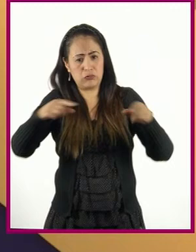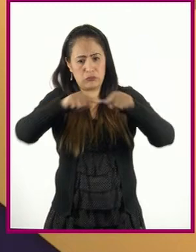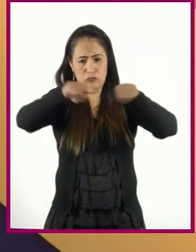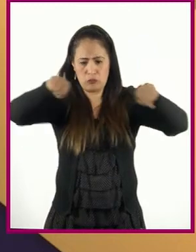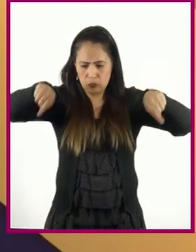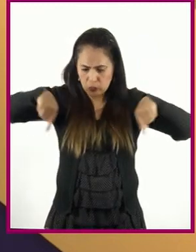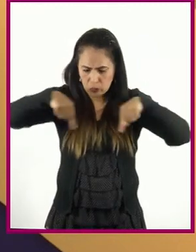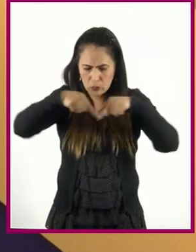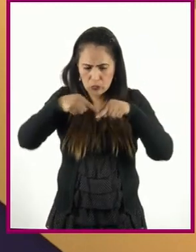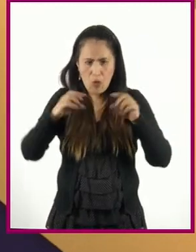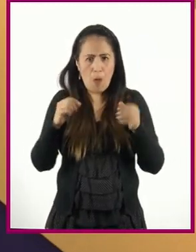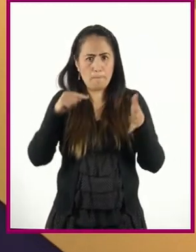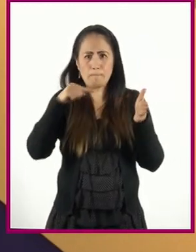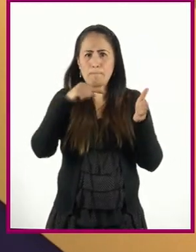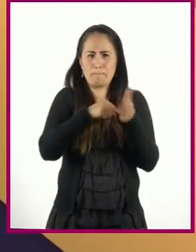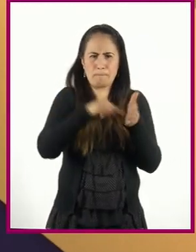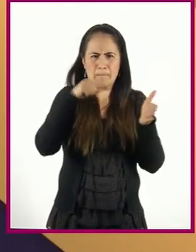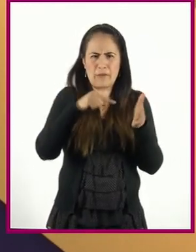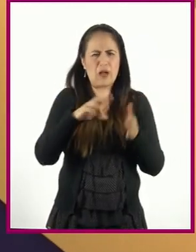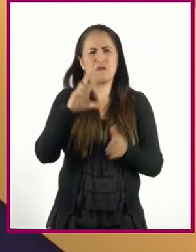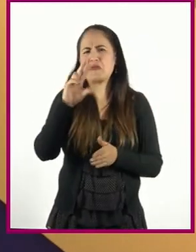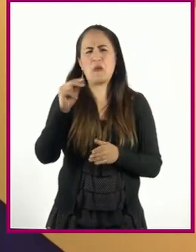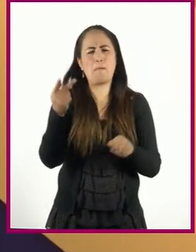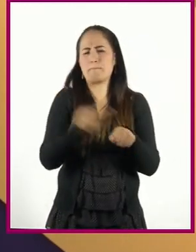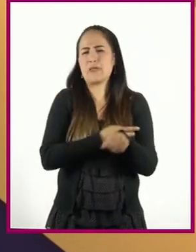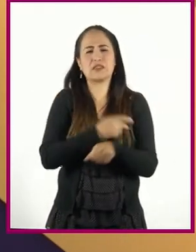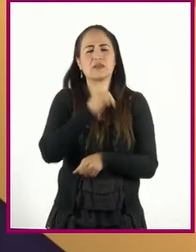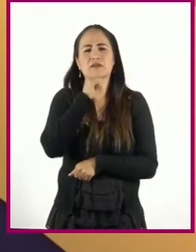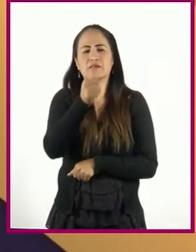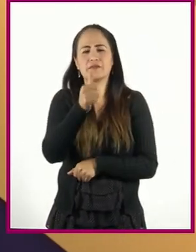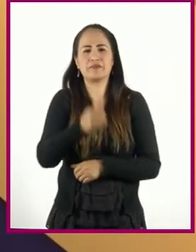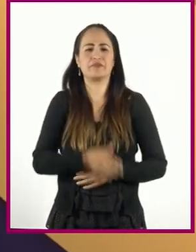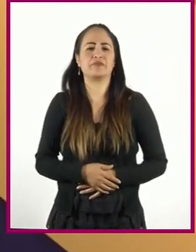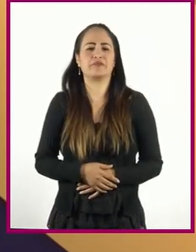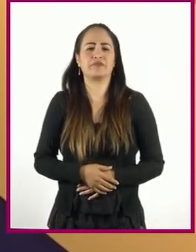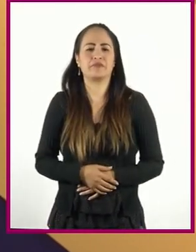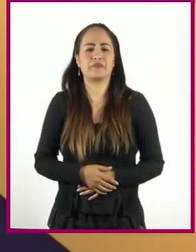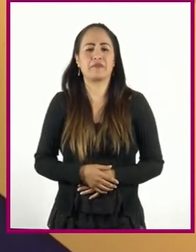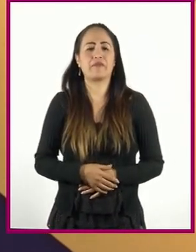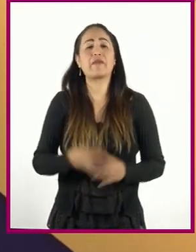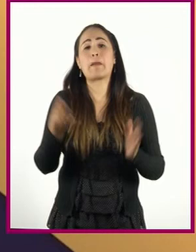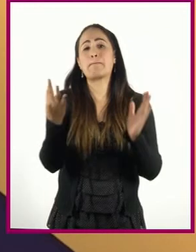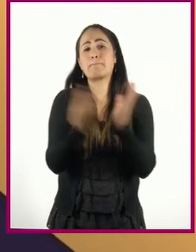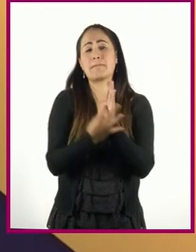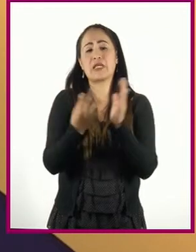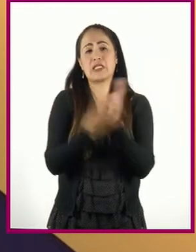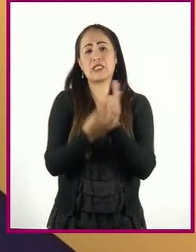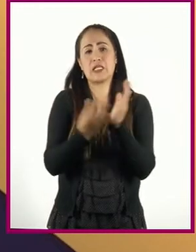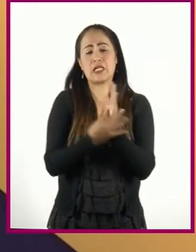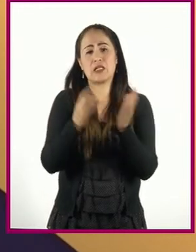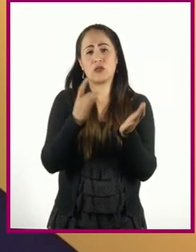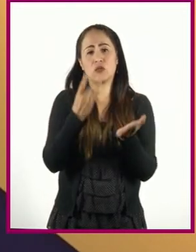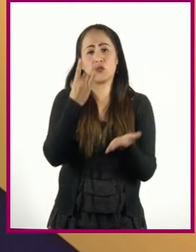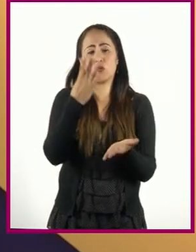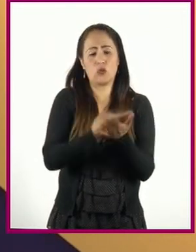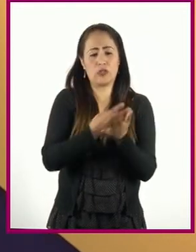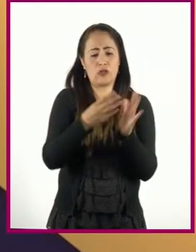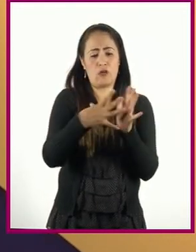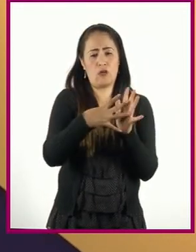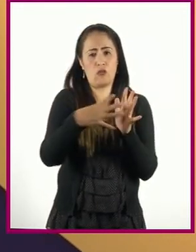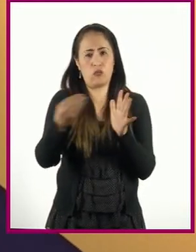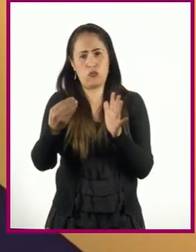y puntiagudas, no sucederá nada. En este caso, los metales se limitan a reflejar las microondas